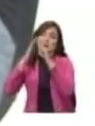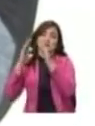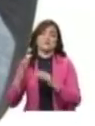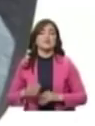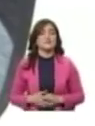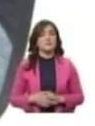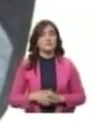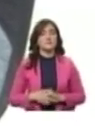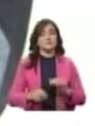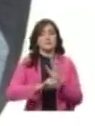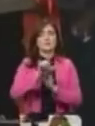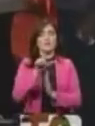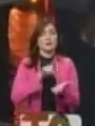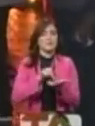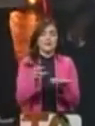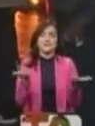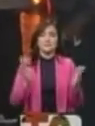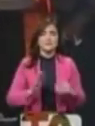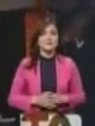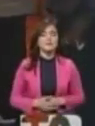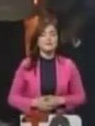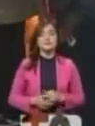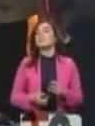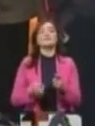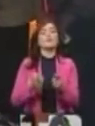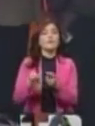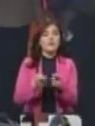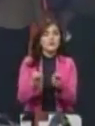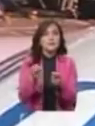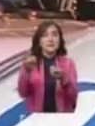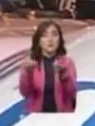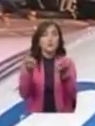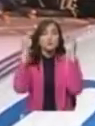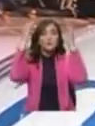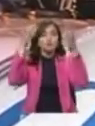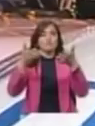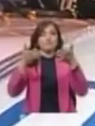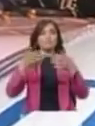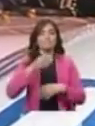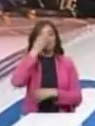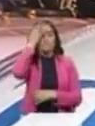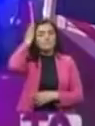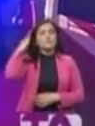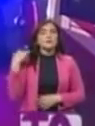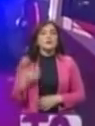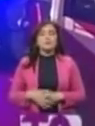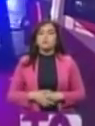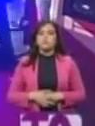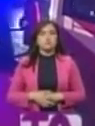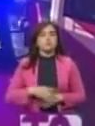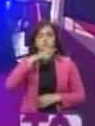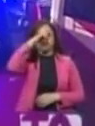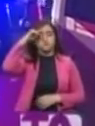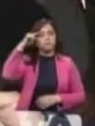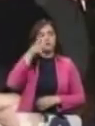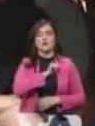la tasa de peajes. Igual la dirigencia del transporte pesado lamentó la actitud de los prefectos de Pichincha y Santo Domingo